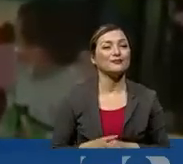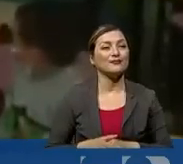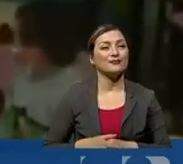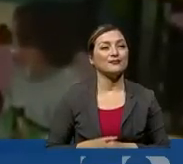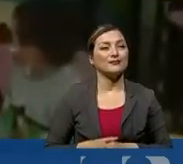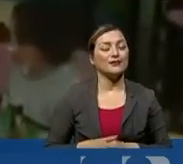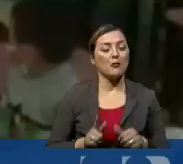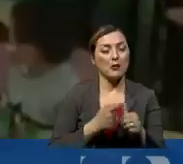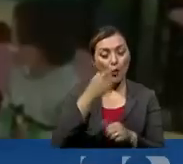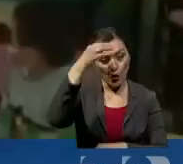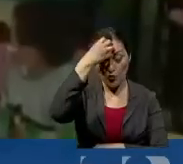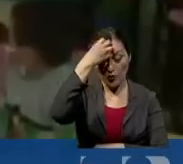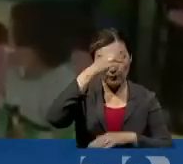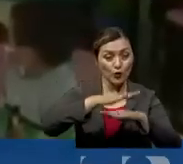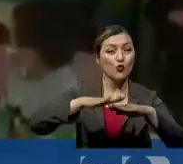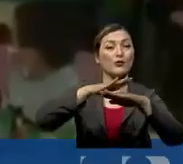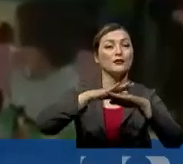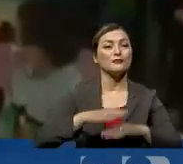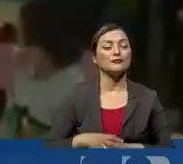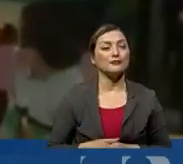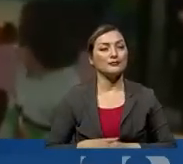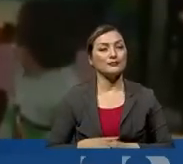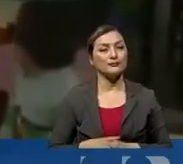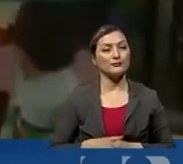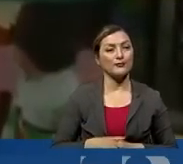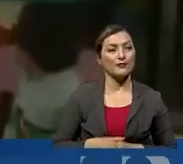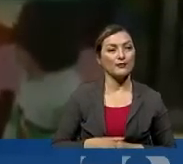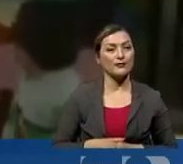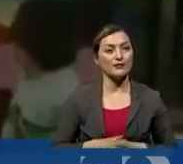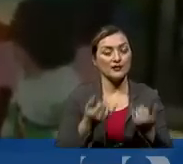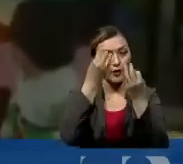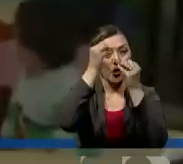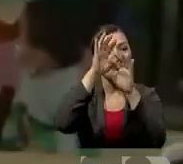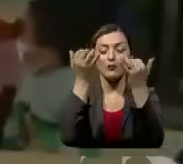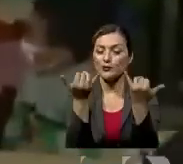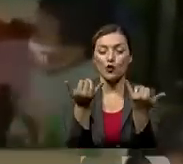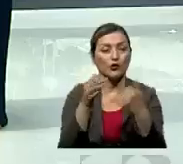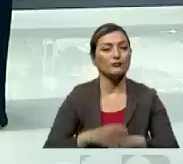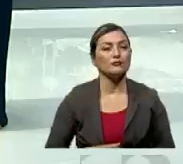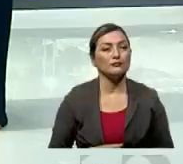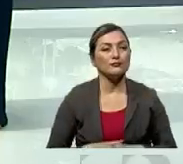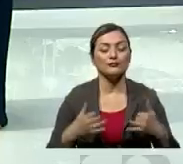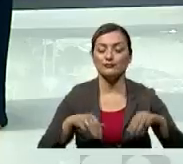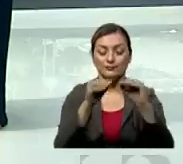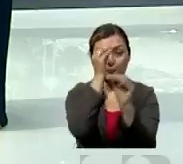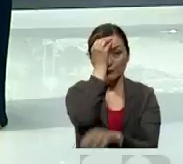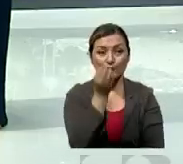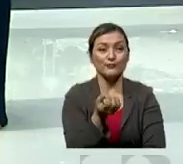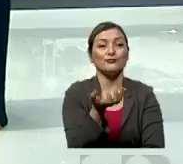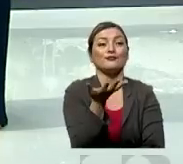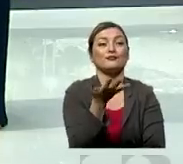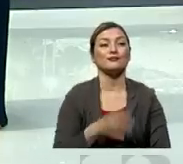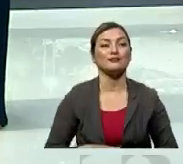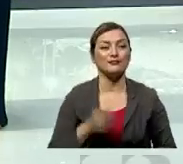primero de educación básica que también inician clases aquí. Esta es la información que se desarrolla a esta hora de la mañana. Regresamos con ustedes. Buenos días.